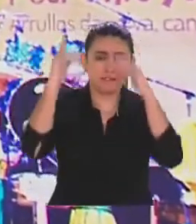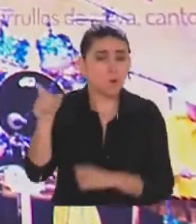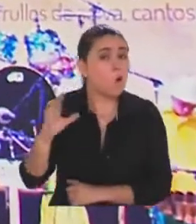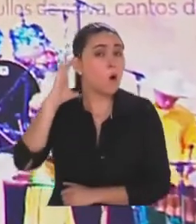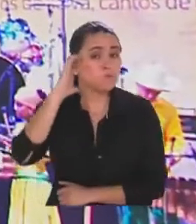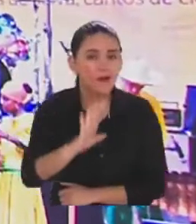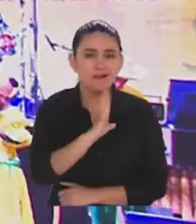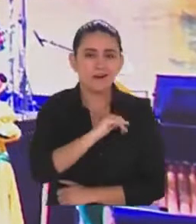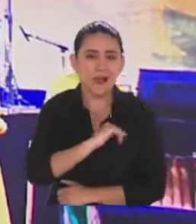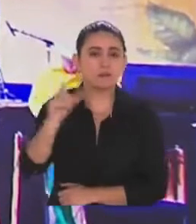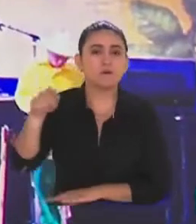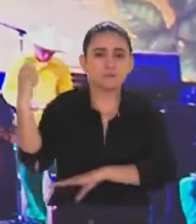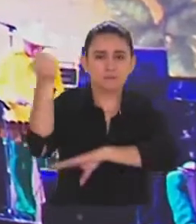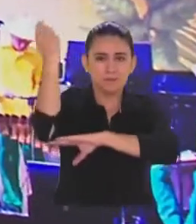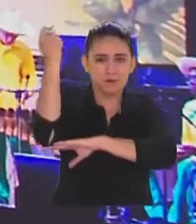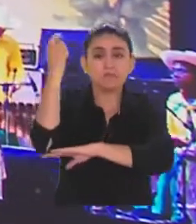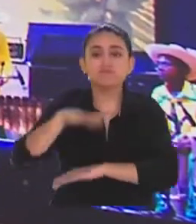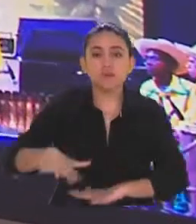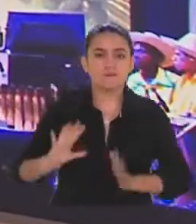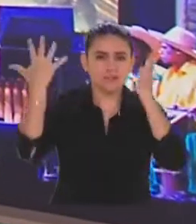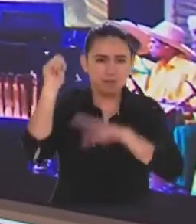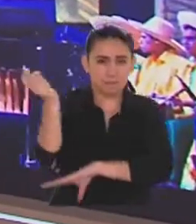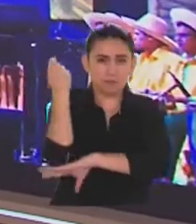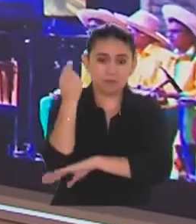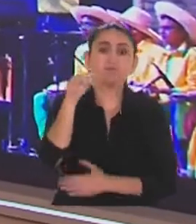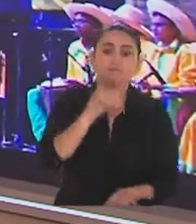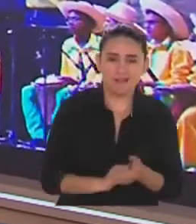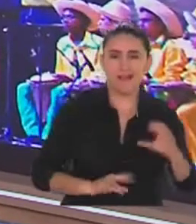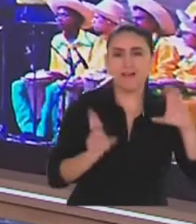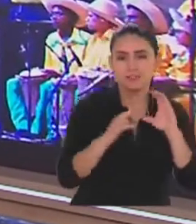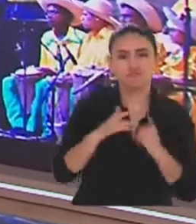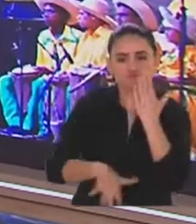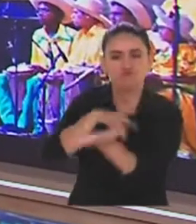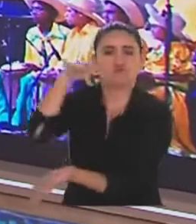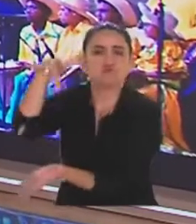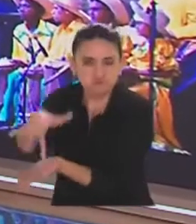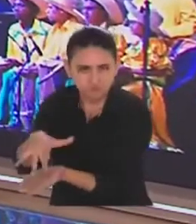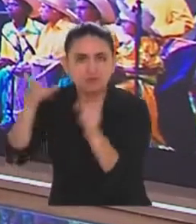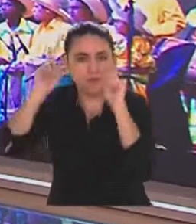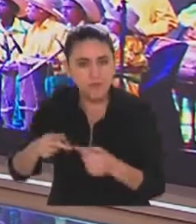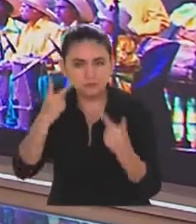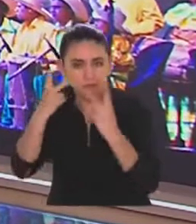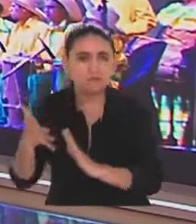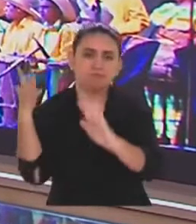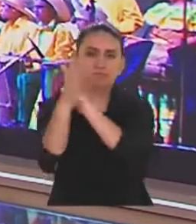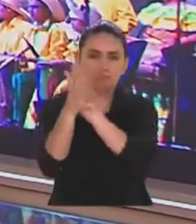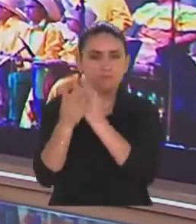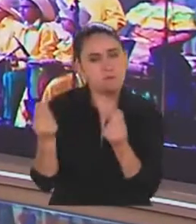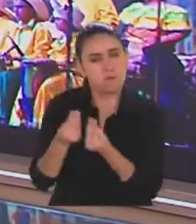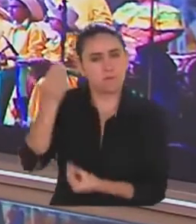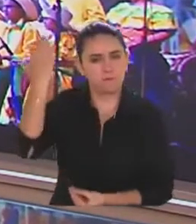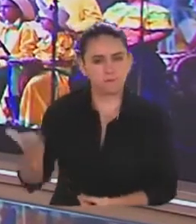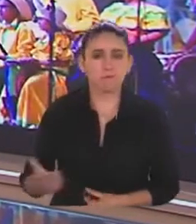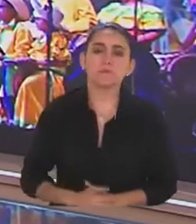por ejemplo, se celebra el Festival Petronio Álvarez. Y entretenimiento de RCN, por supuesto, que también está presente. Y estamos con nuestra compañera